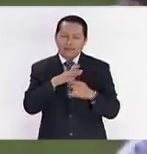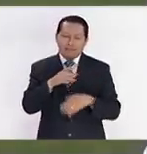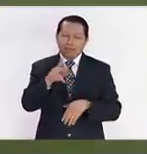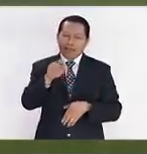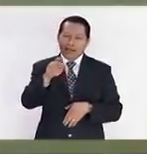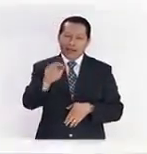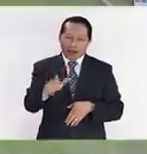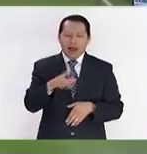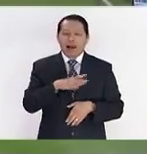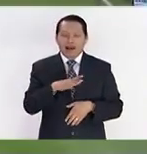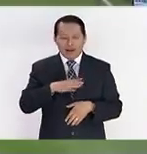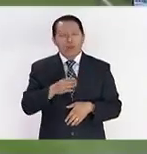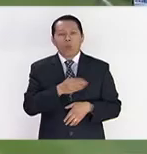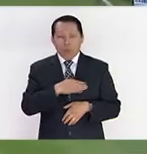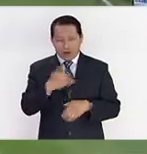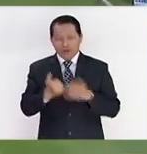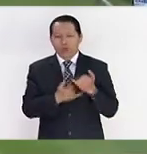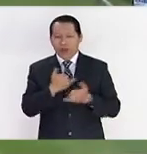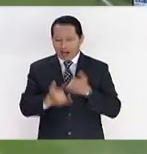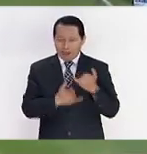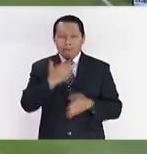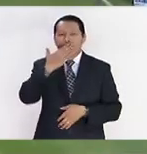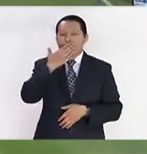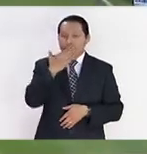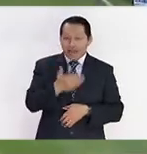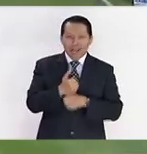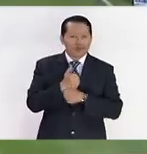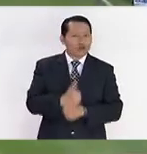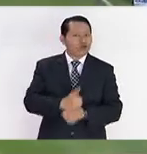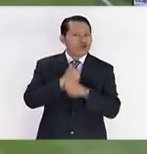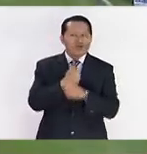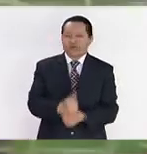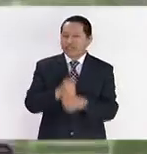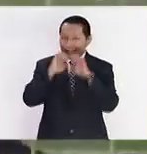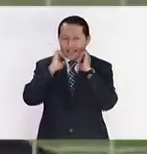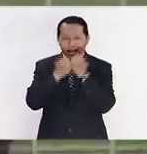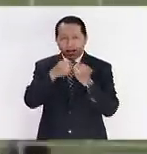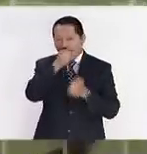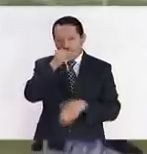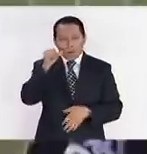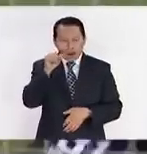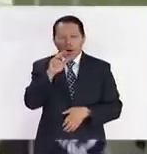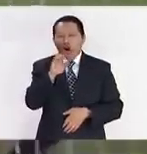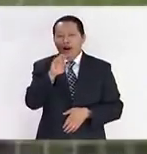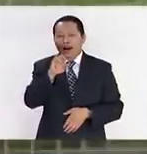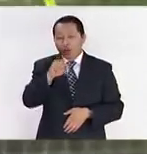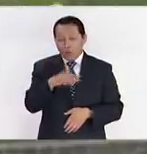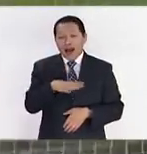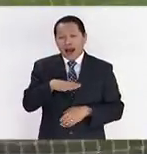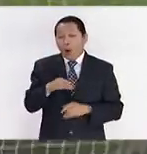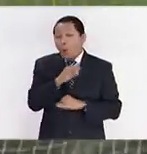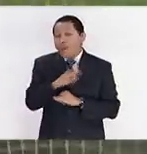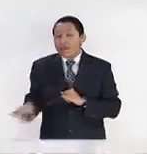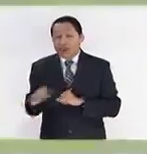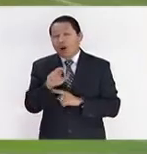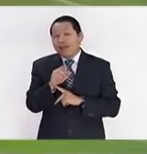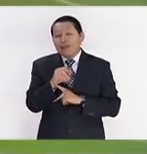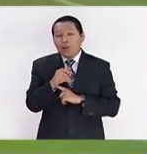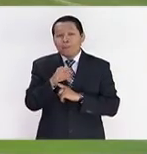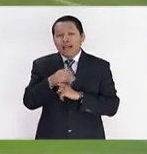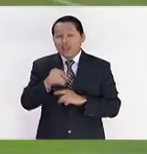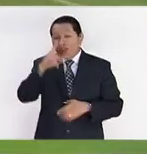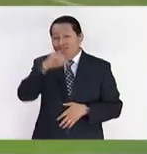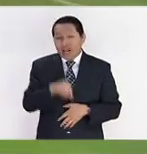penales. Un buen partido, sufrimiento en el estadio de Juárez. Rolando González anotaba el último y Rodrigo Prieto iba a